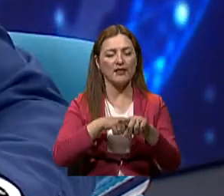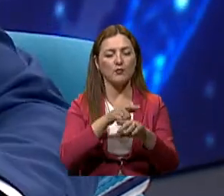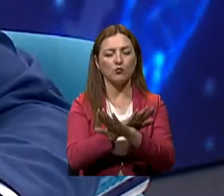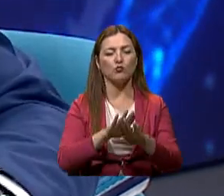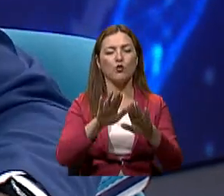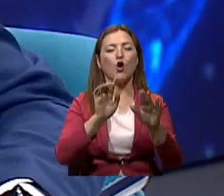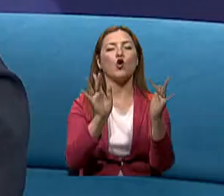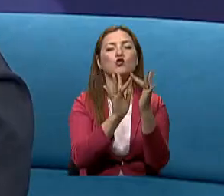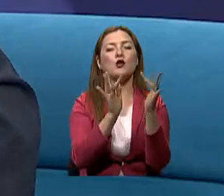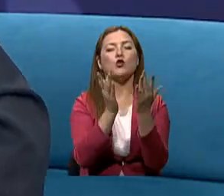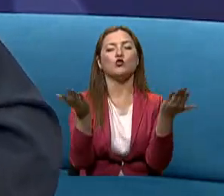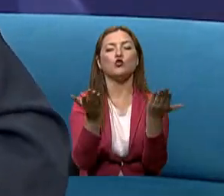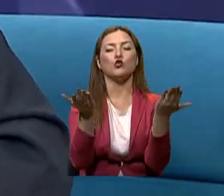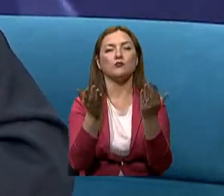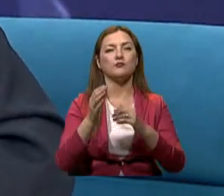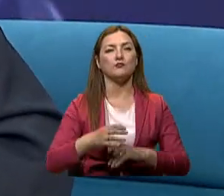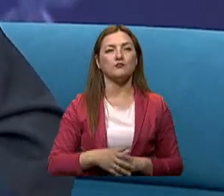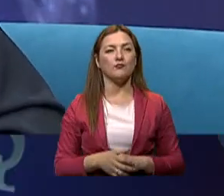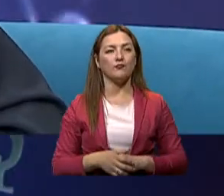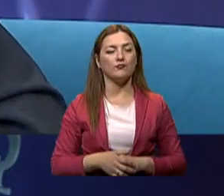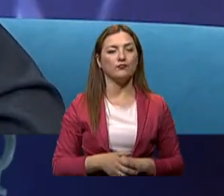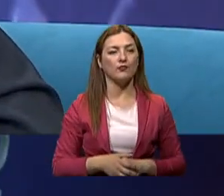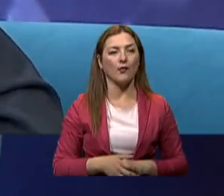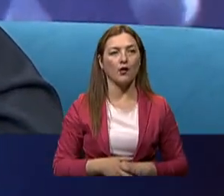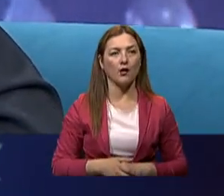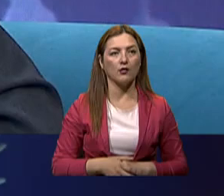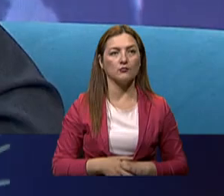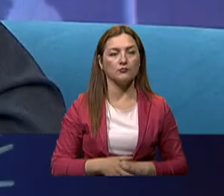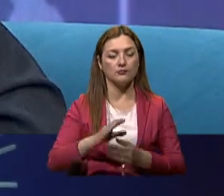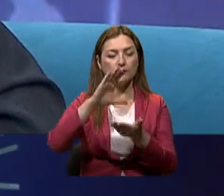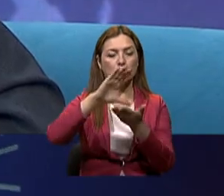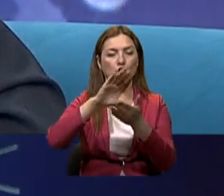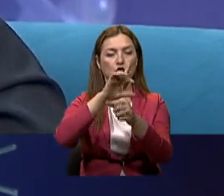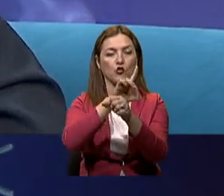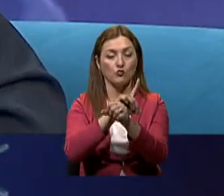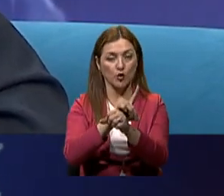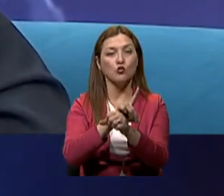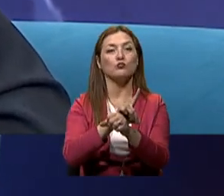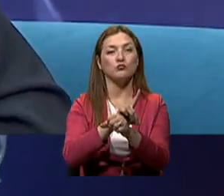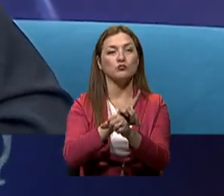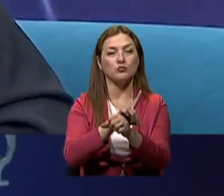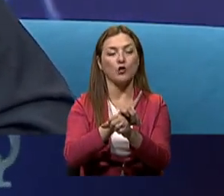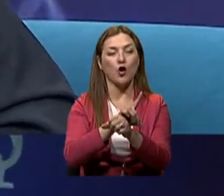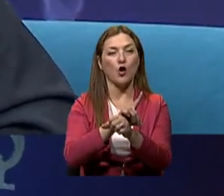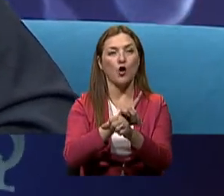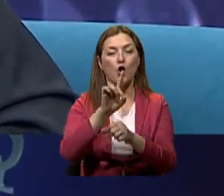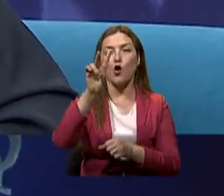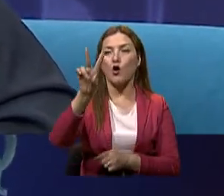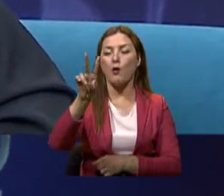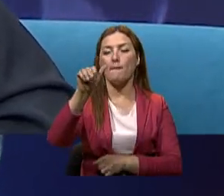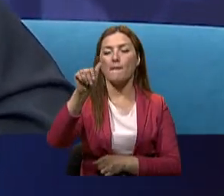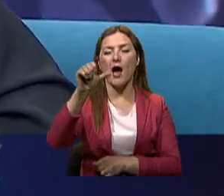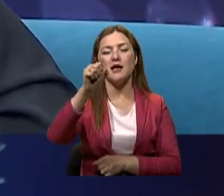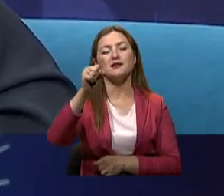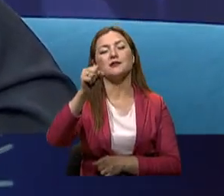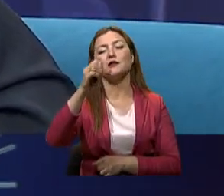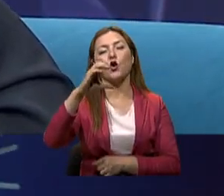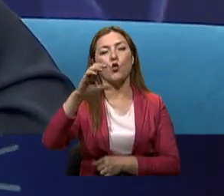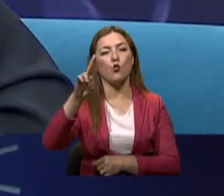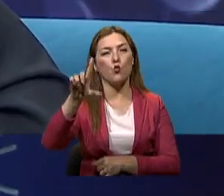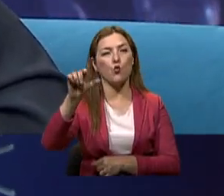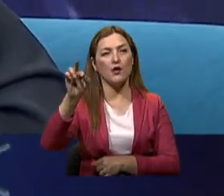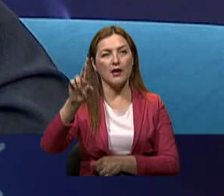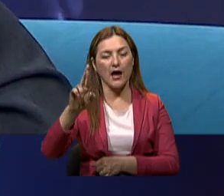le podemos encontrar? Bueno, nosotros tenemos un centro, un médico vascular que queda en el edificio CityMed, en